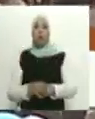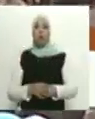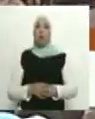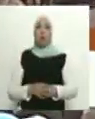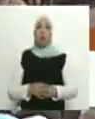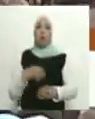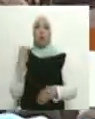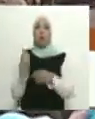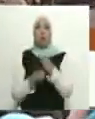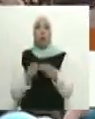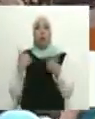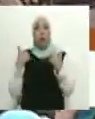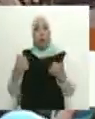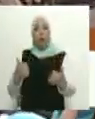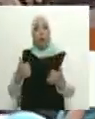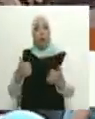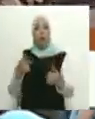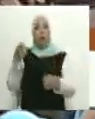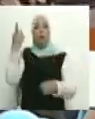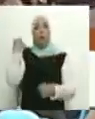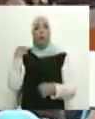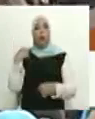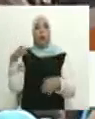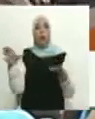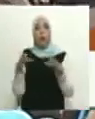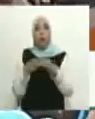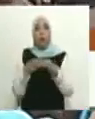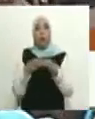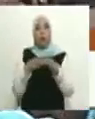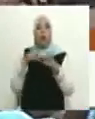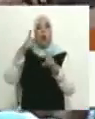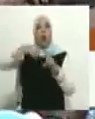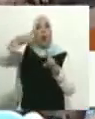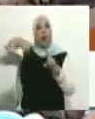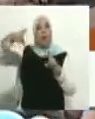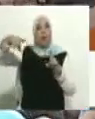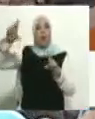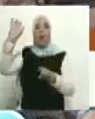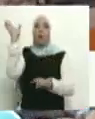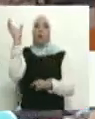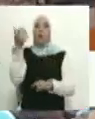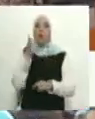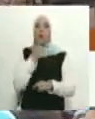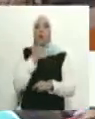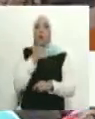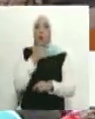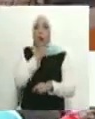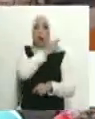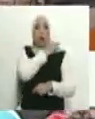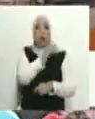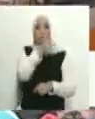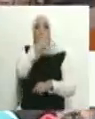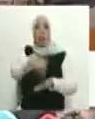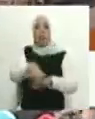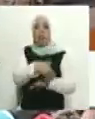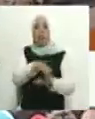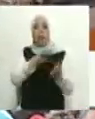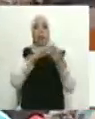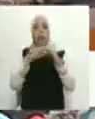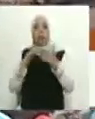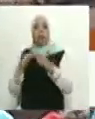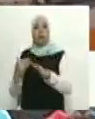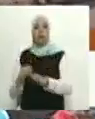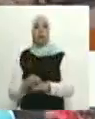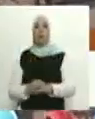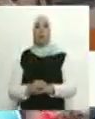hacer las cosas bien hechas. Mañana cuando vengan los equipos de Corpolé para el tema de la luz, ¿quiénes? Los jefes de calle, jefes de comunidad ahí en la